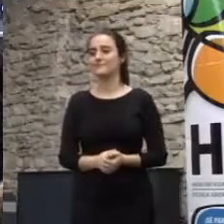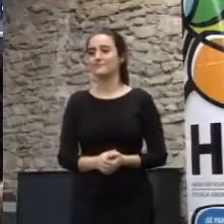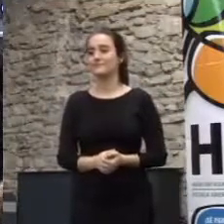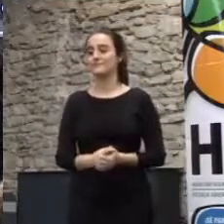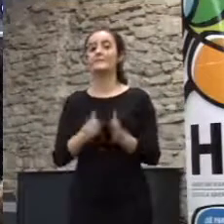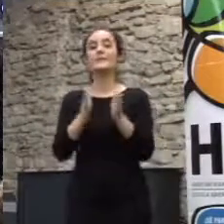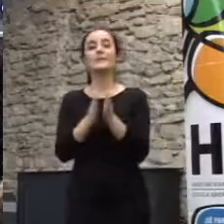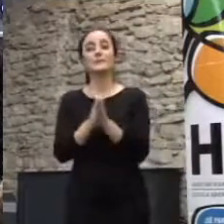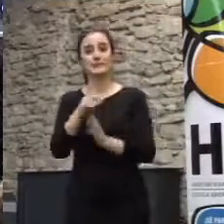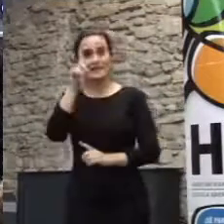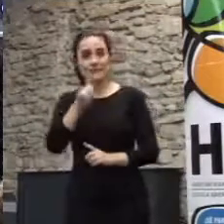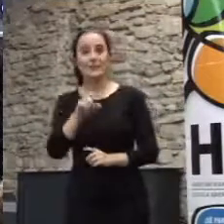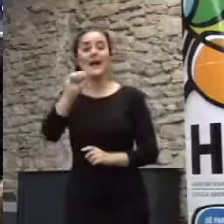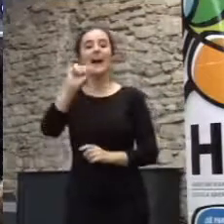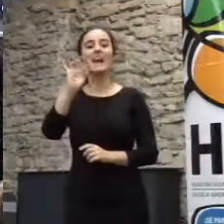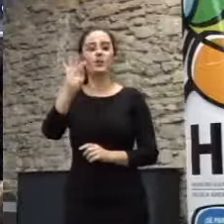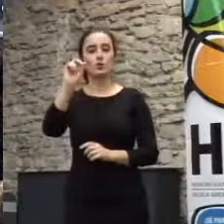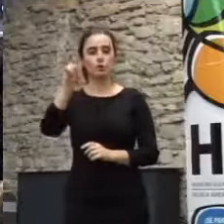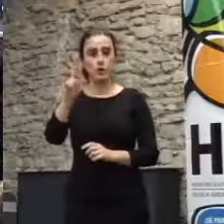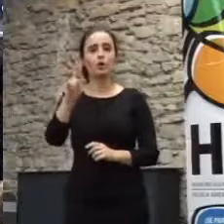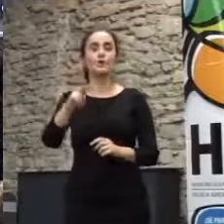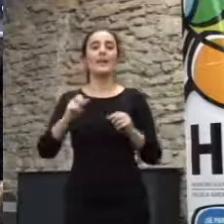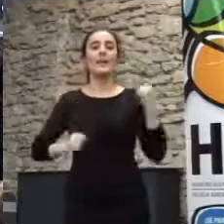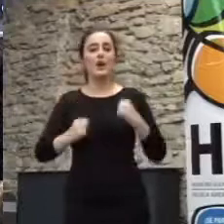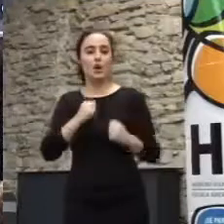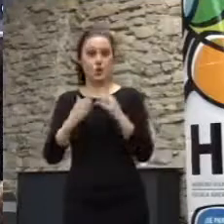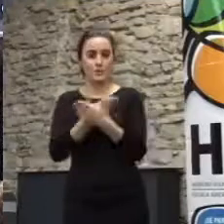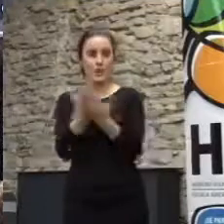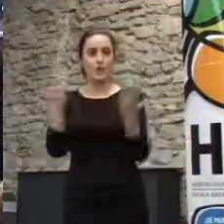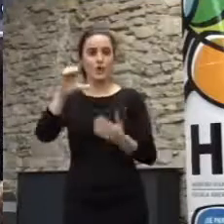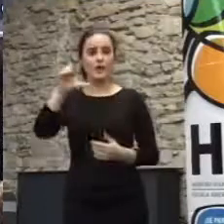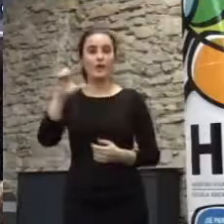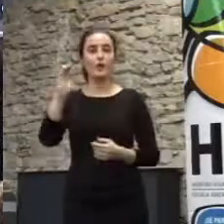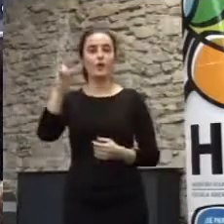Nos acompaña también Aitor Alonso de El Correo. Aitor, mesedes.